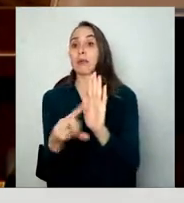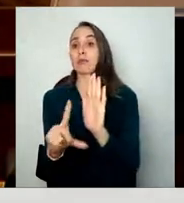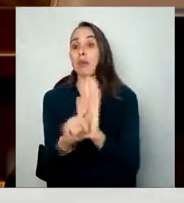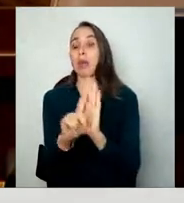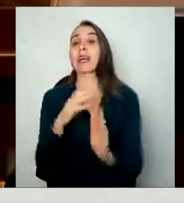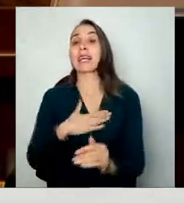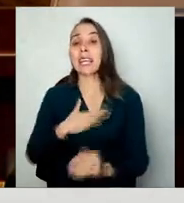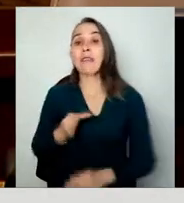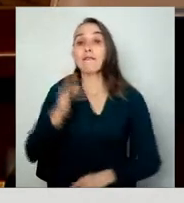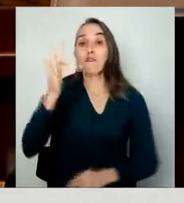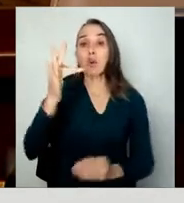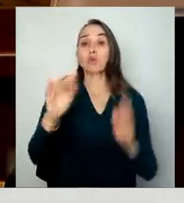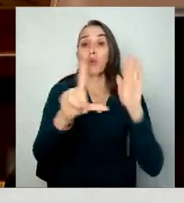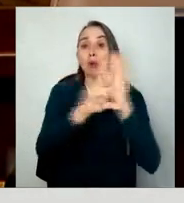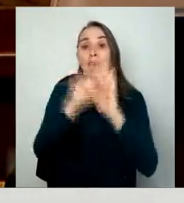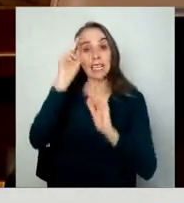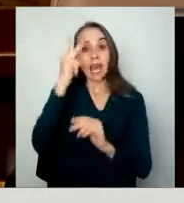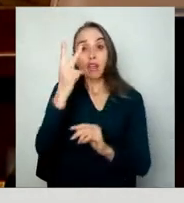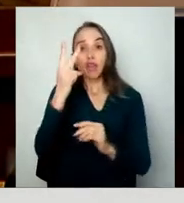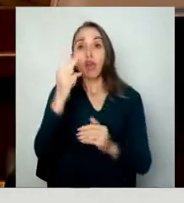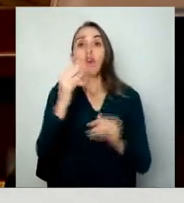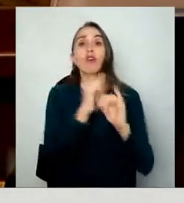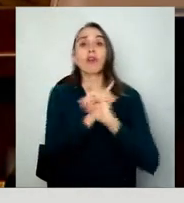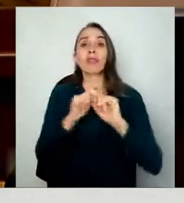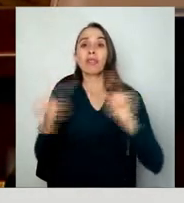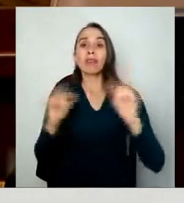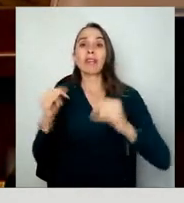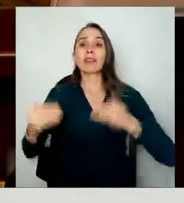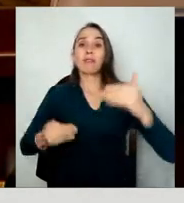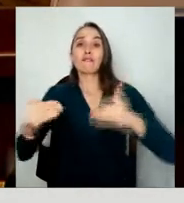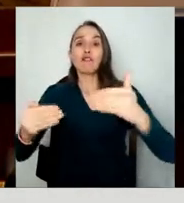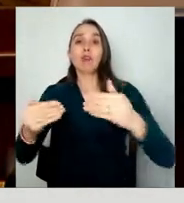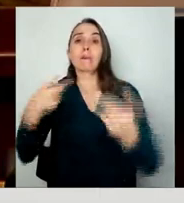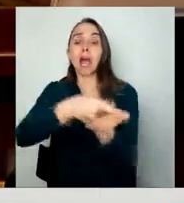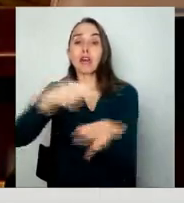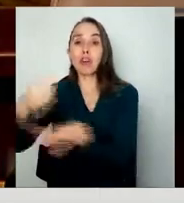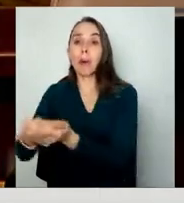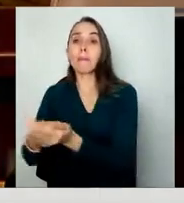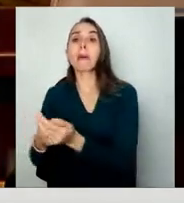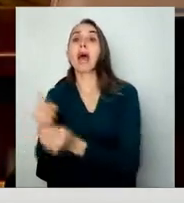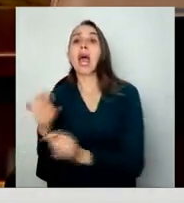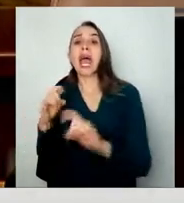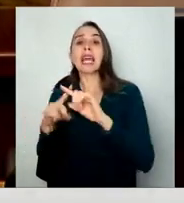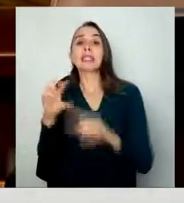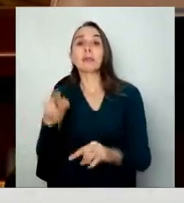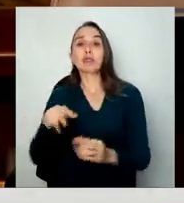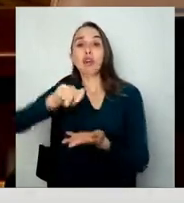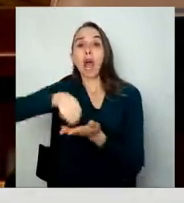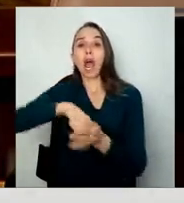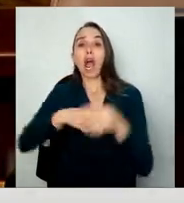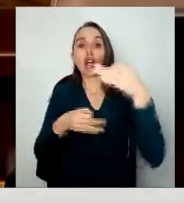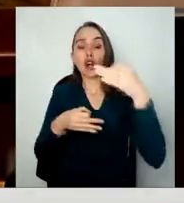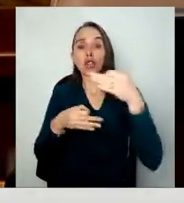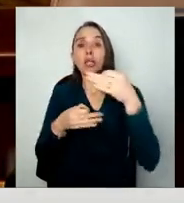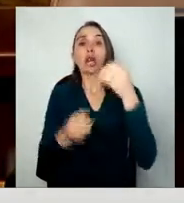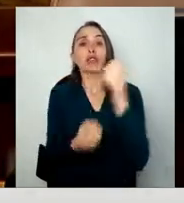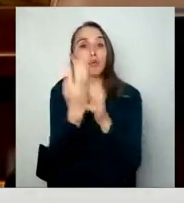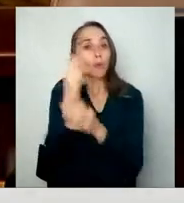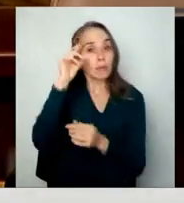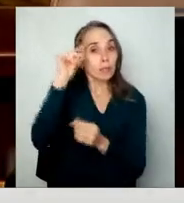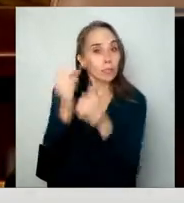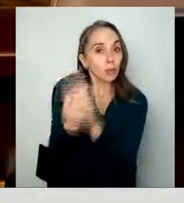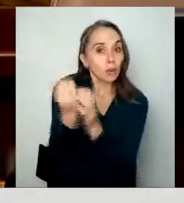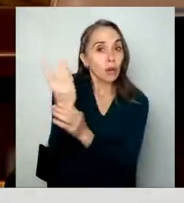dos procedimientos especiales de compra los cuales tendrán carácter excepcional y dicen relación con los contratos para la Innovación y los datos